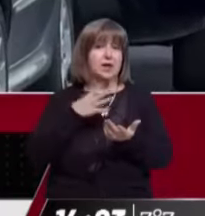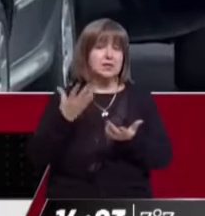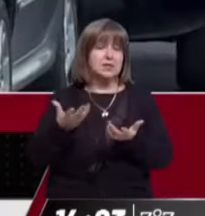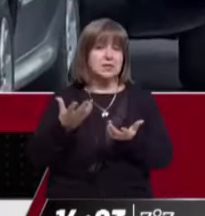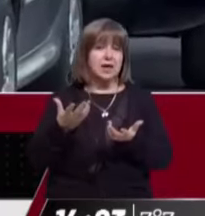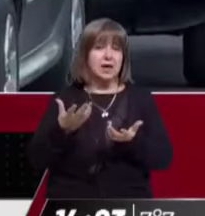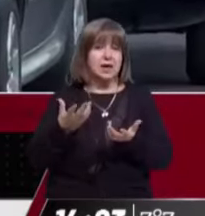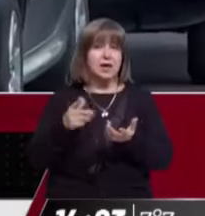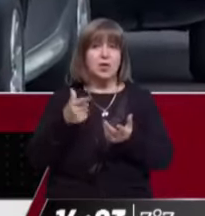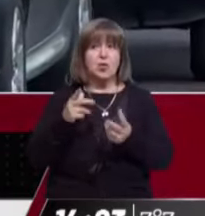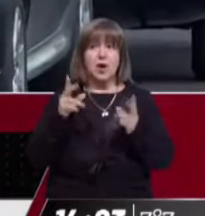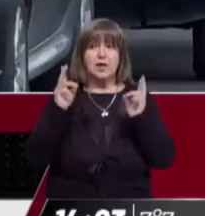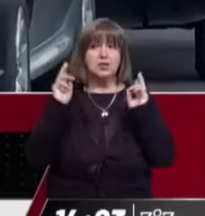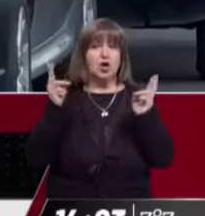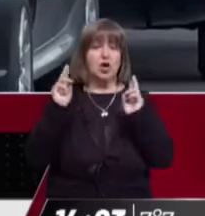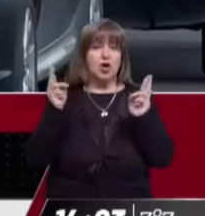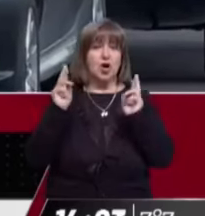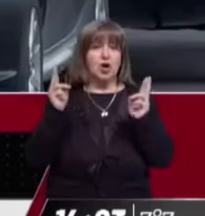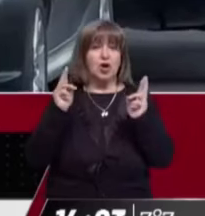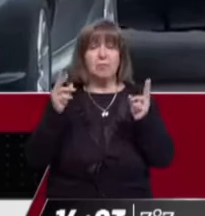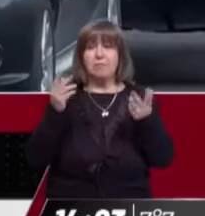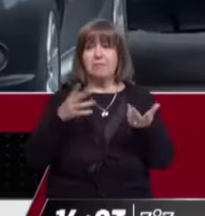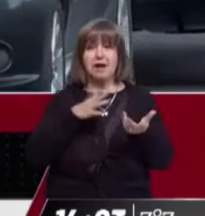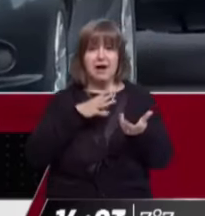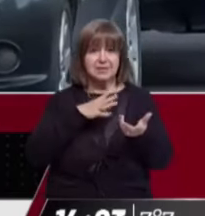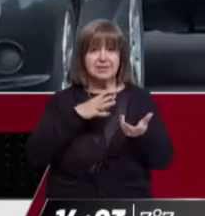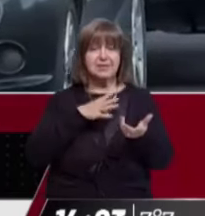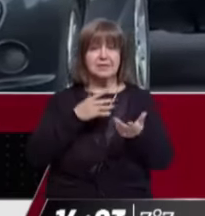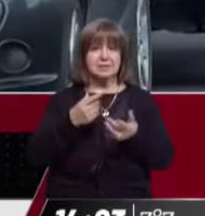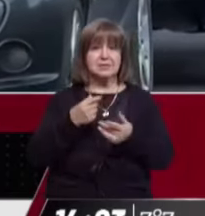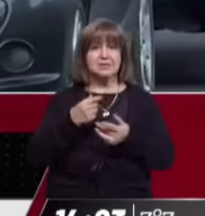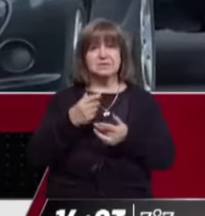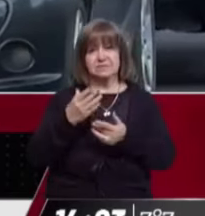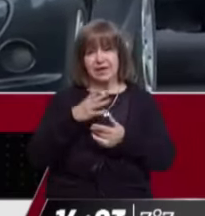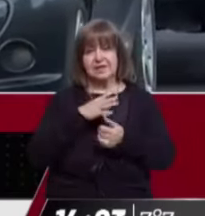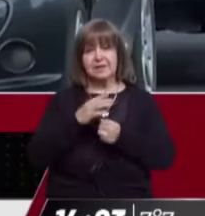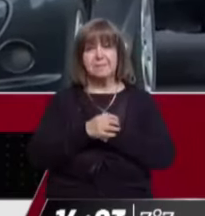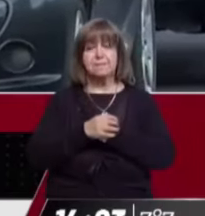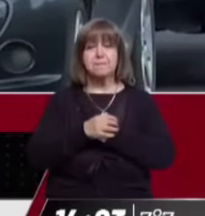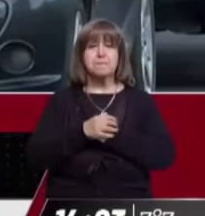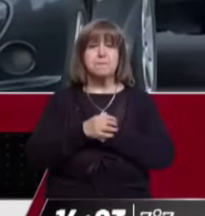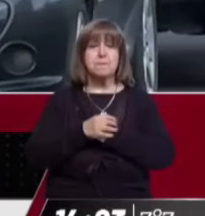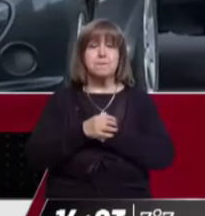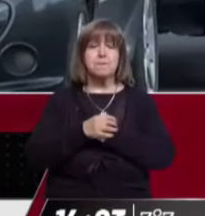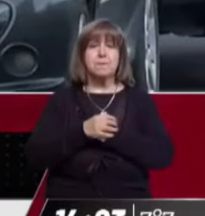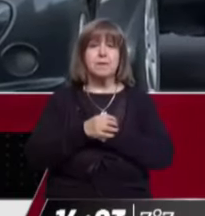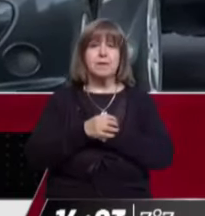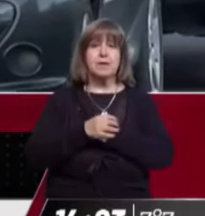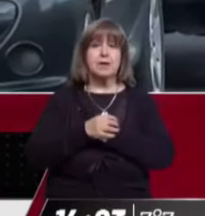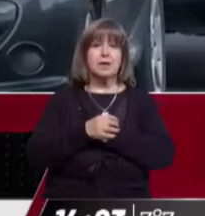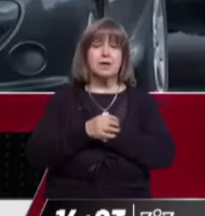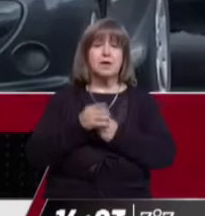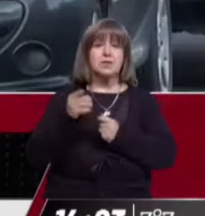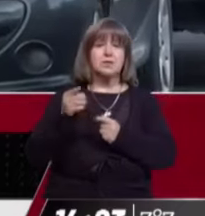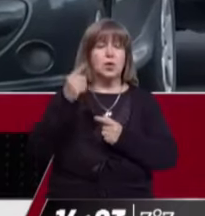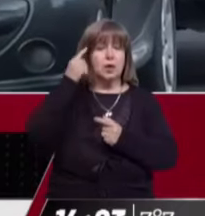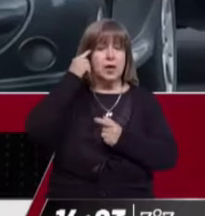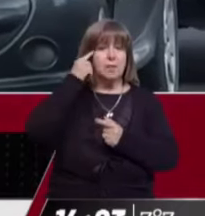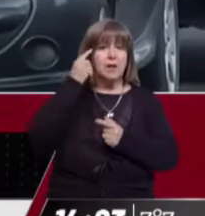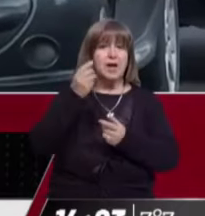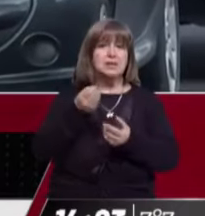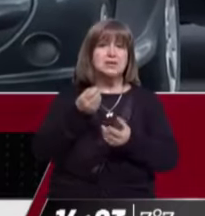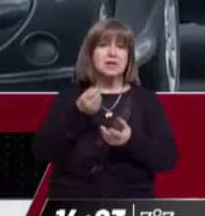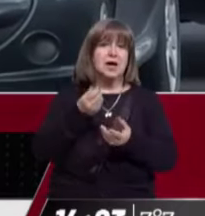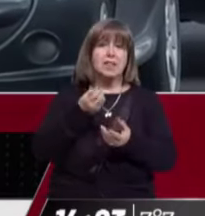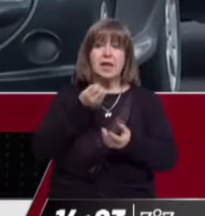aparato sonoro para poder hacer la inspección como corresponde, así que estaba pendiente esa prueba. ¿Qué expectativa tiene de la declaración de los deportistas? La